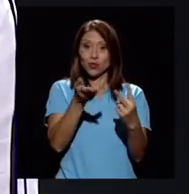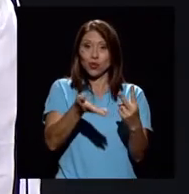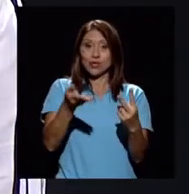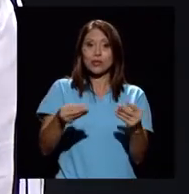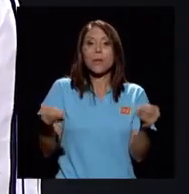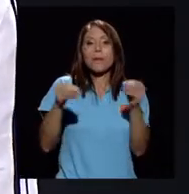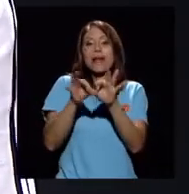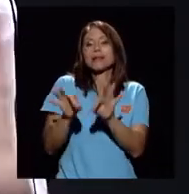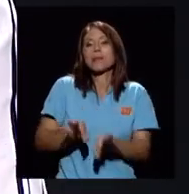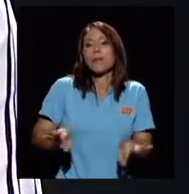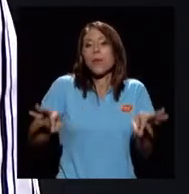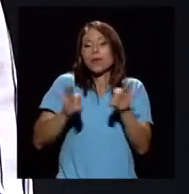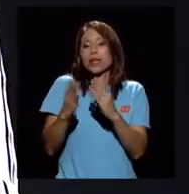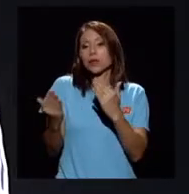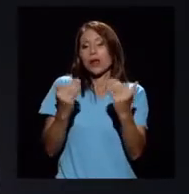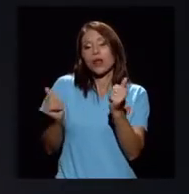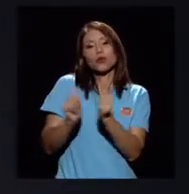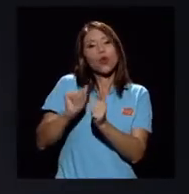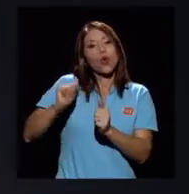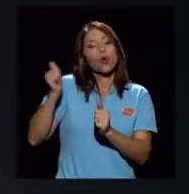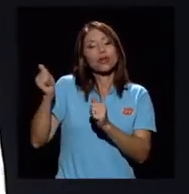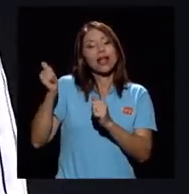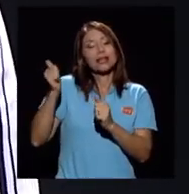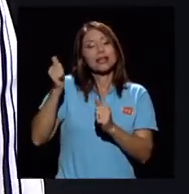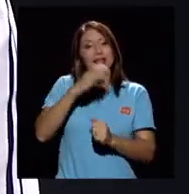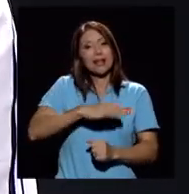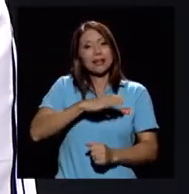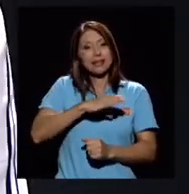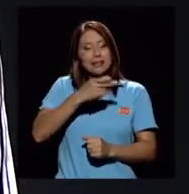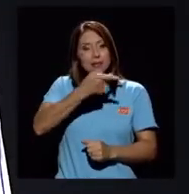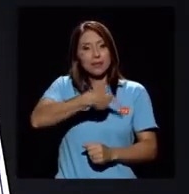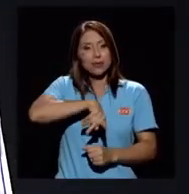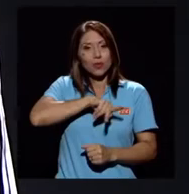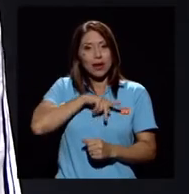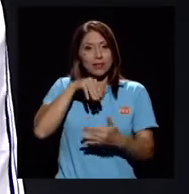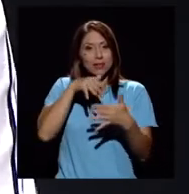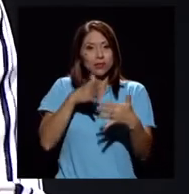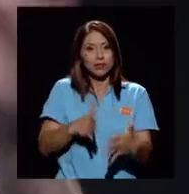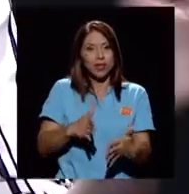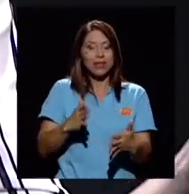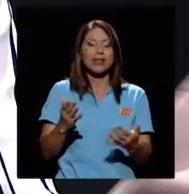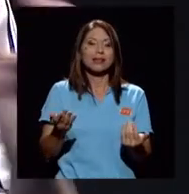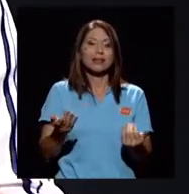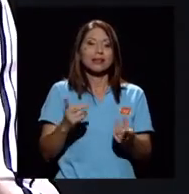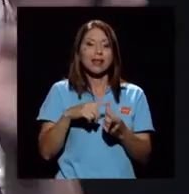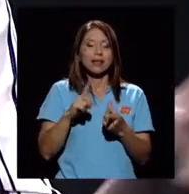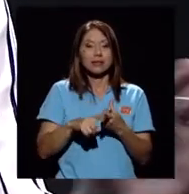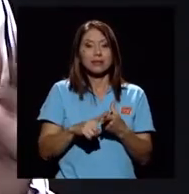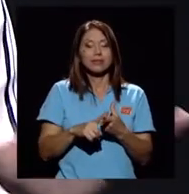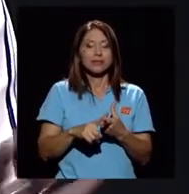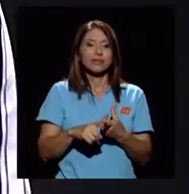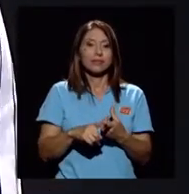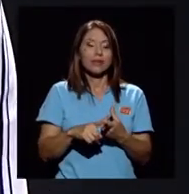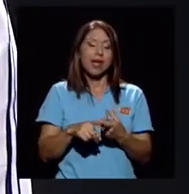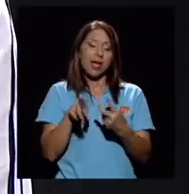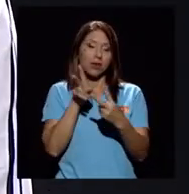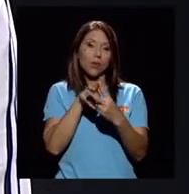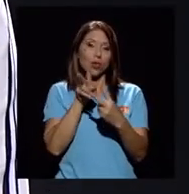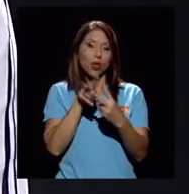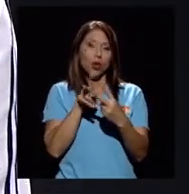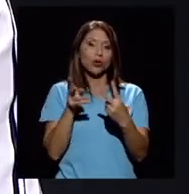que otros factores personales o características personales que tengan los estudiantes. De manera que hay como